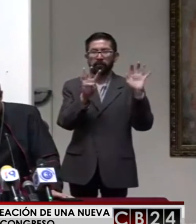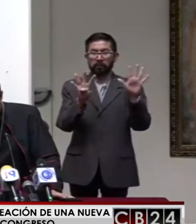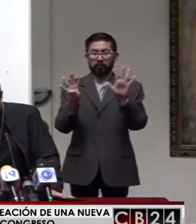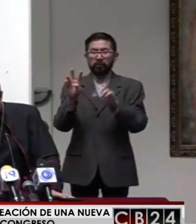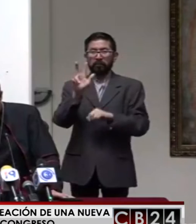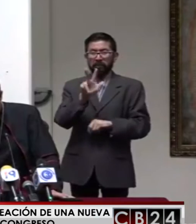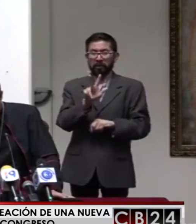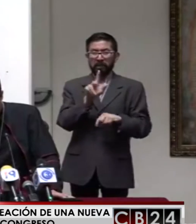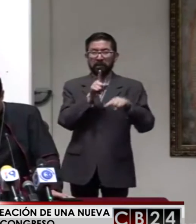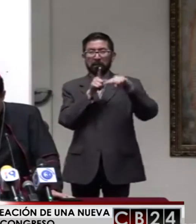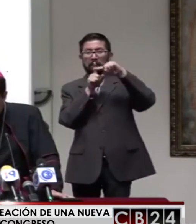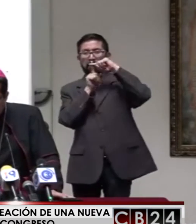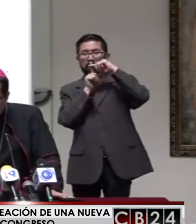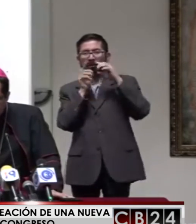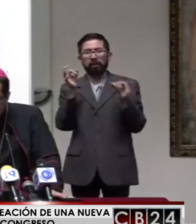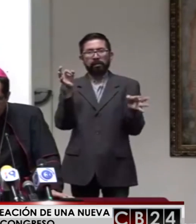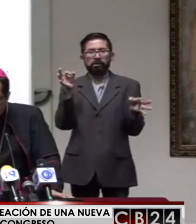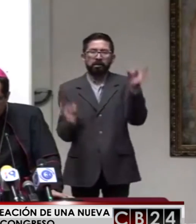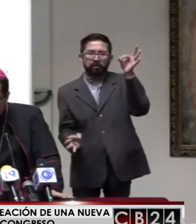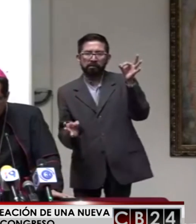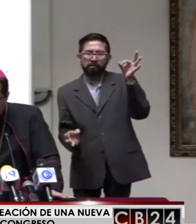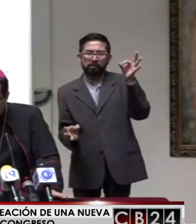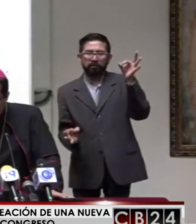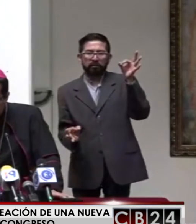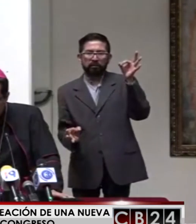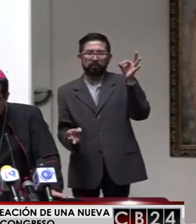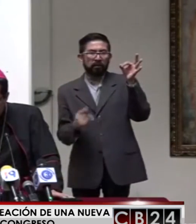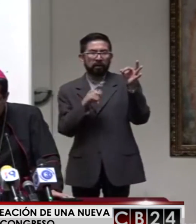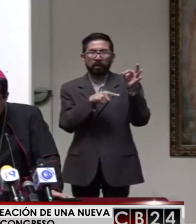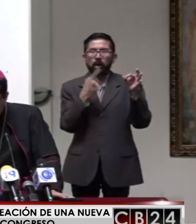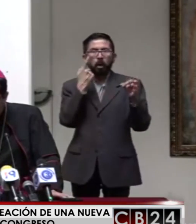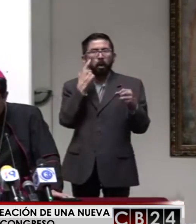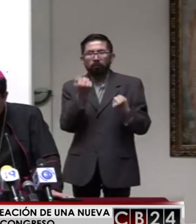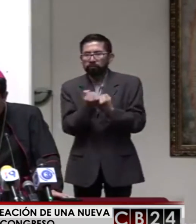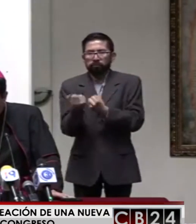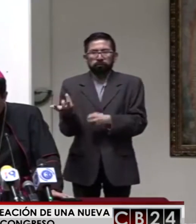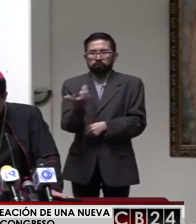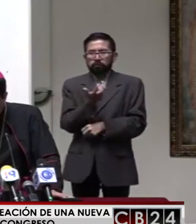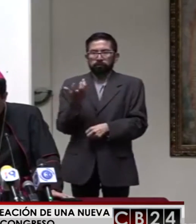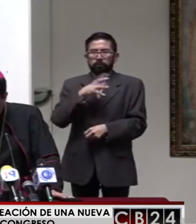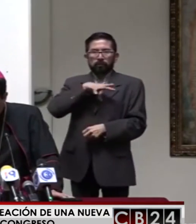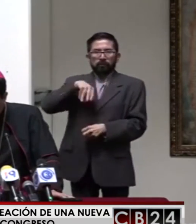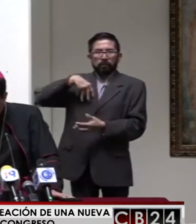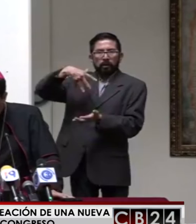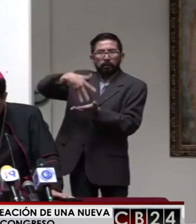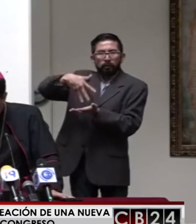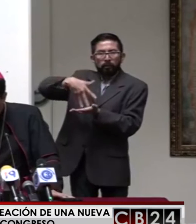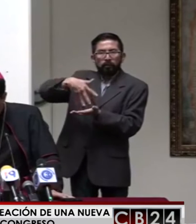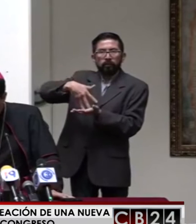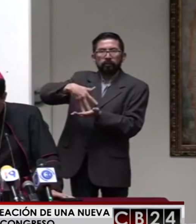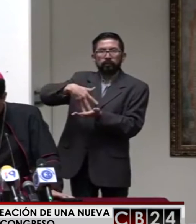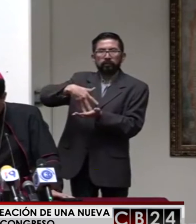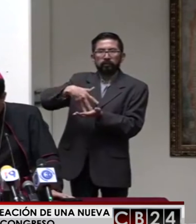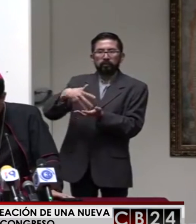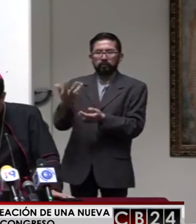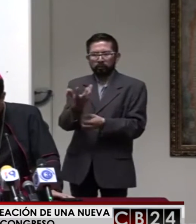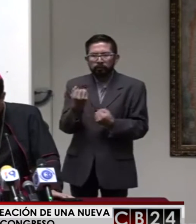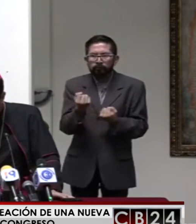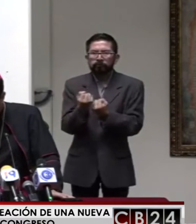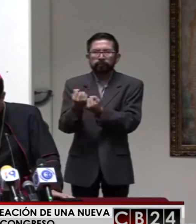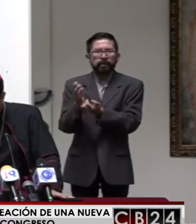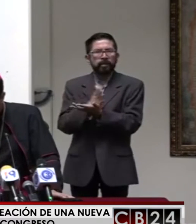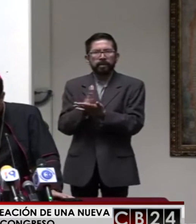Sería una ley totalmente injusta que en vez de proteger y reparar a las